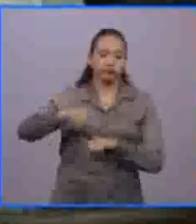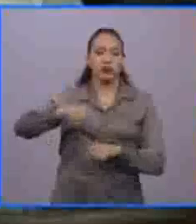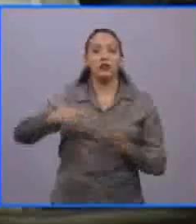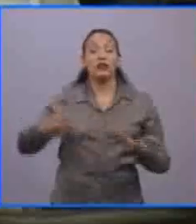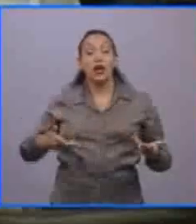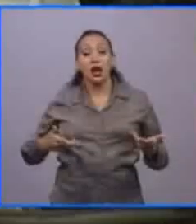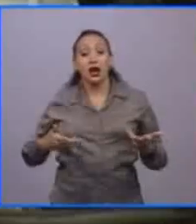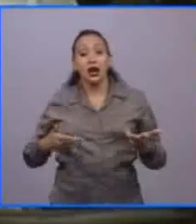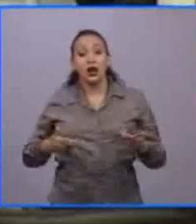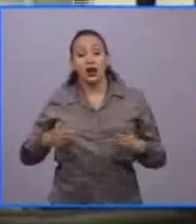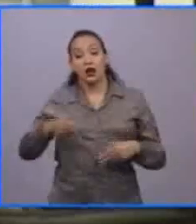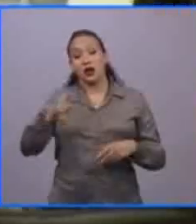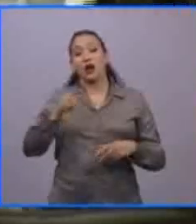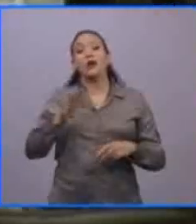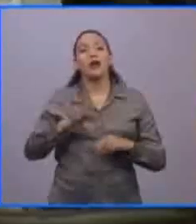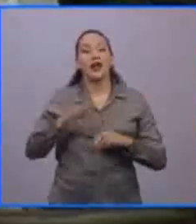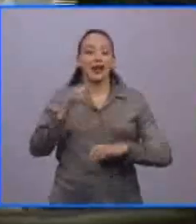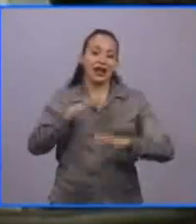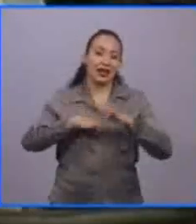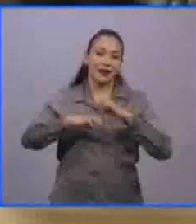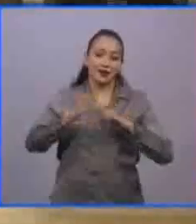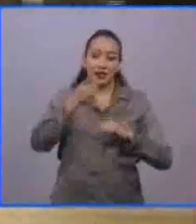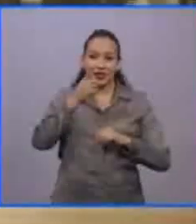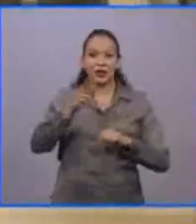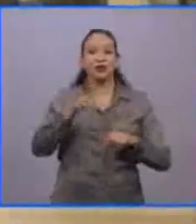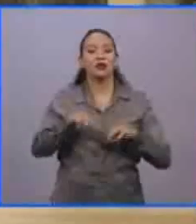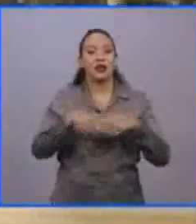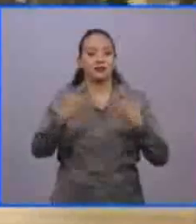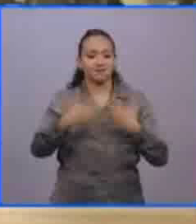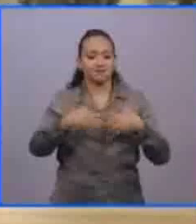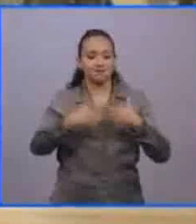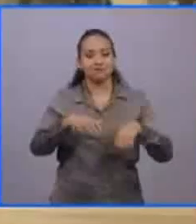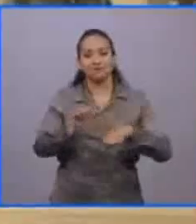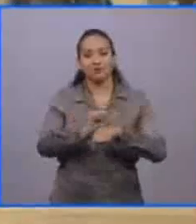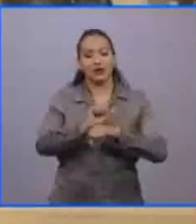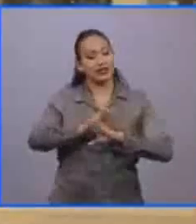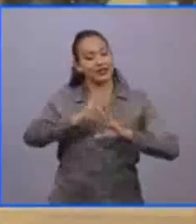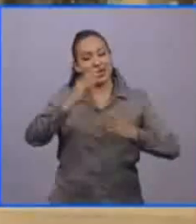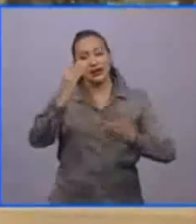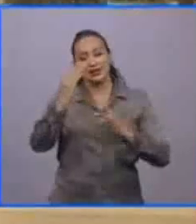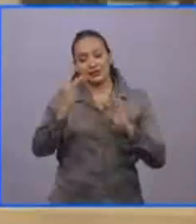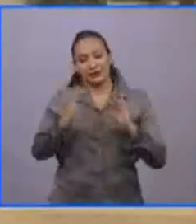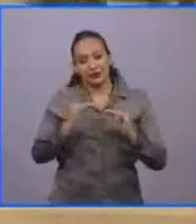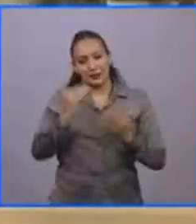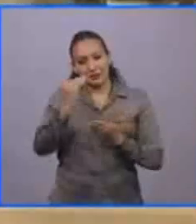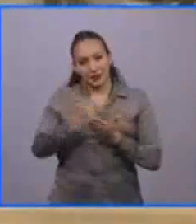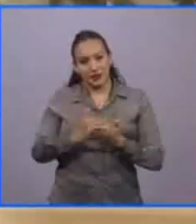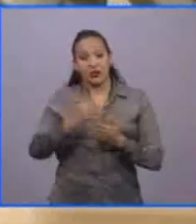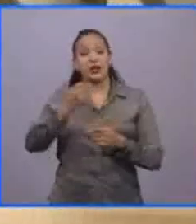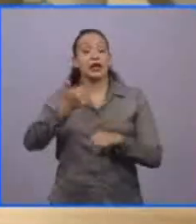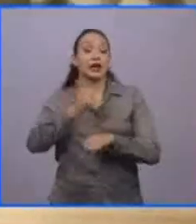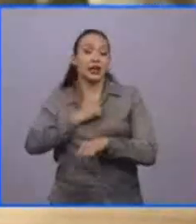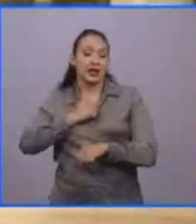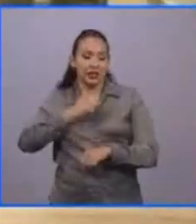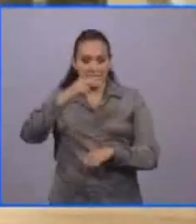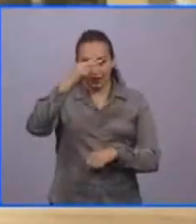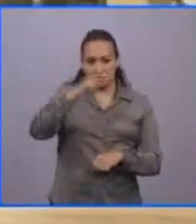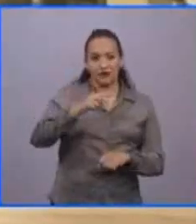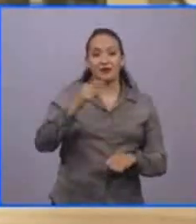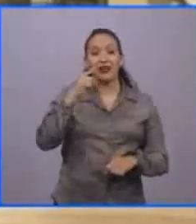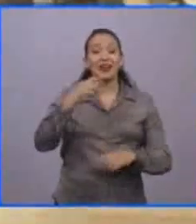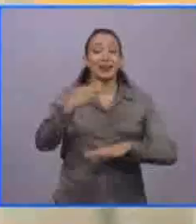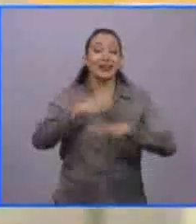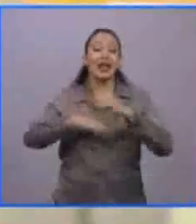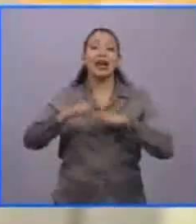la multinacional Stellantis anunció que suspenderá su producción en algunas plantas de México y Canadá. Esta empresa produce